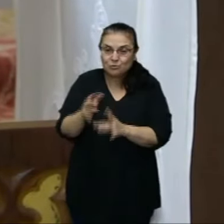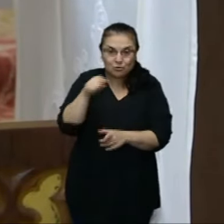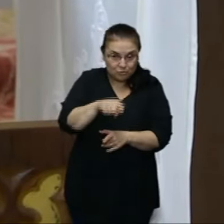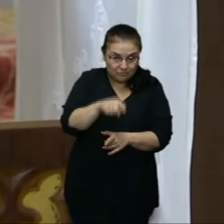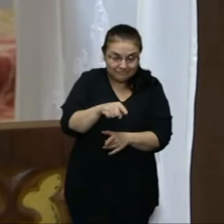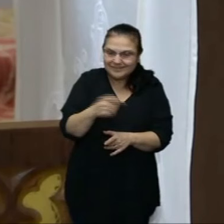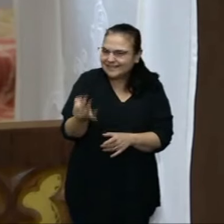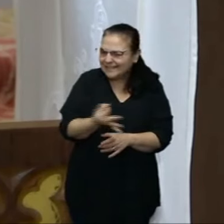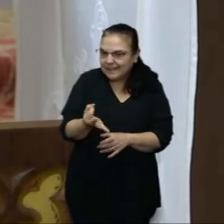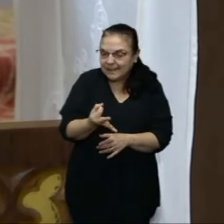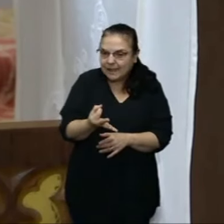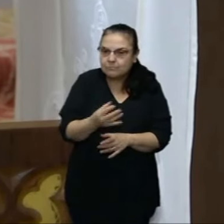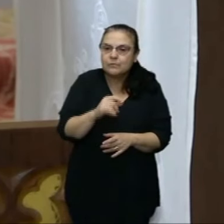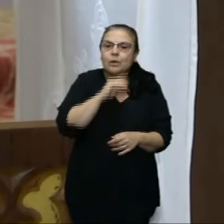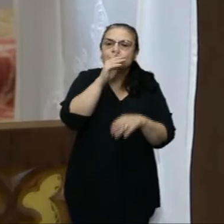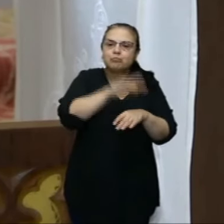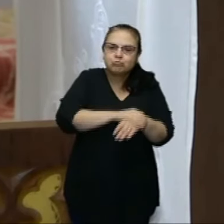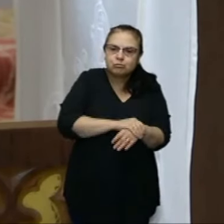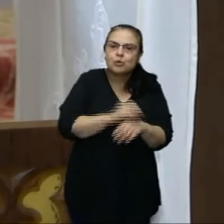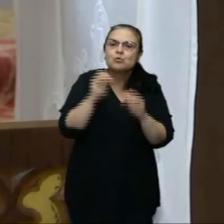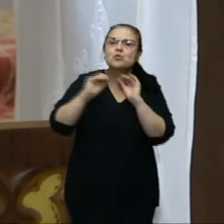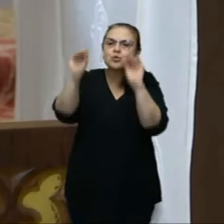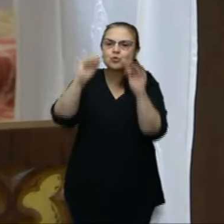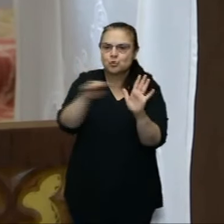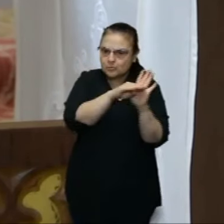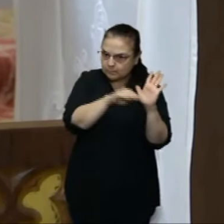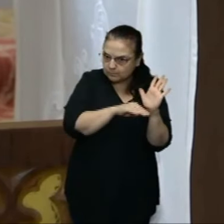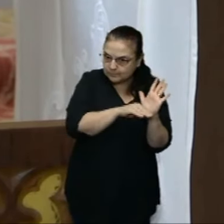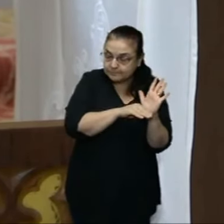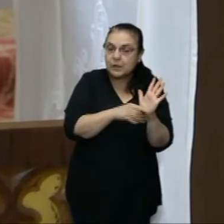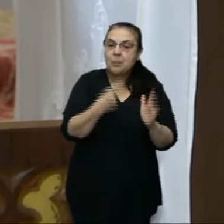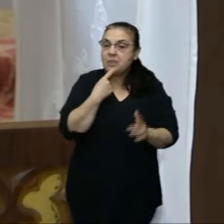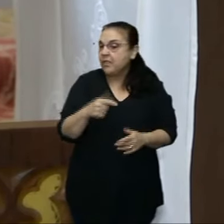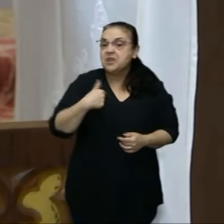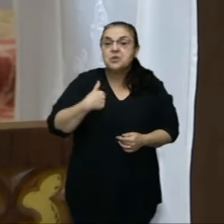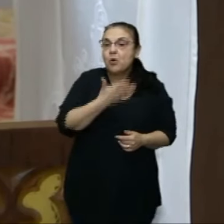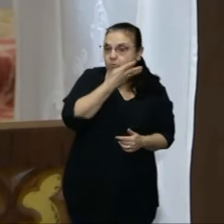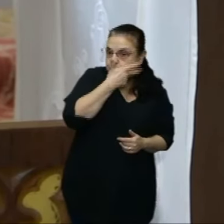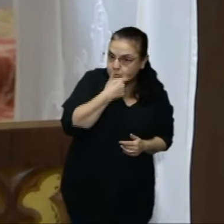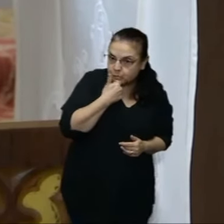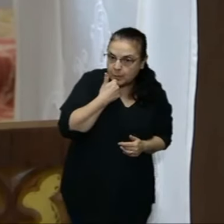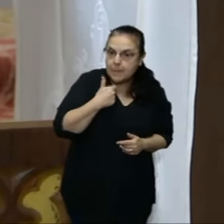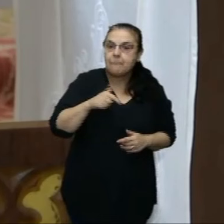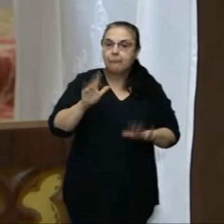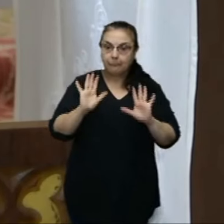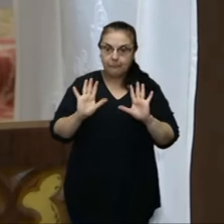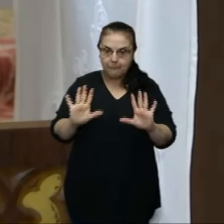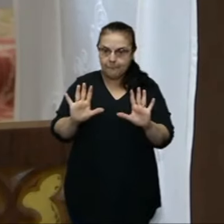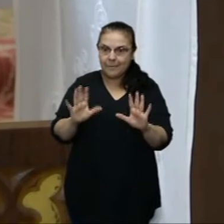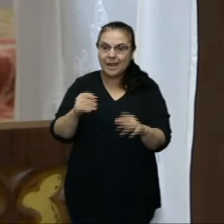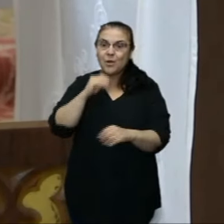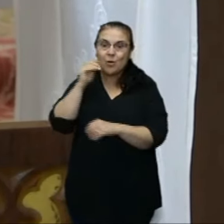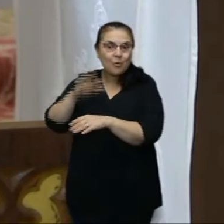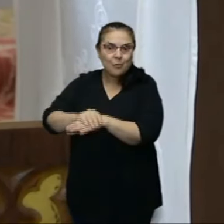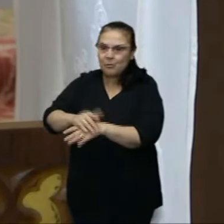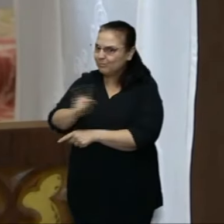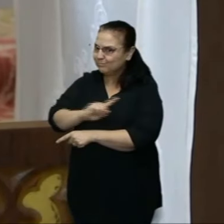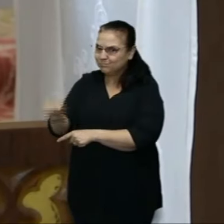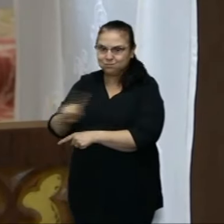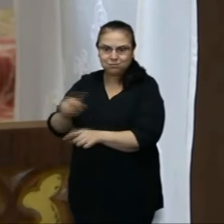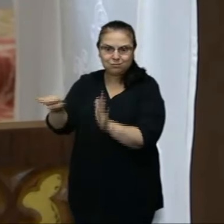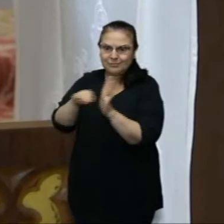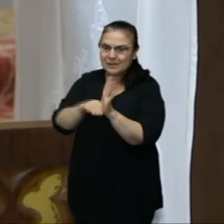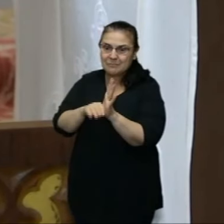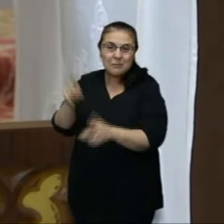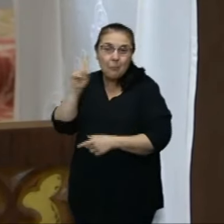en que guardamos sus mandamientos. Quien dice, yo lo conozco, y no guarda sus mandamientos, es